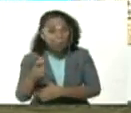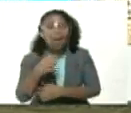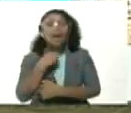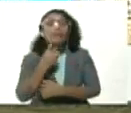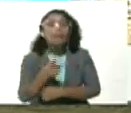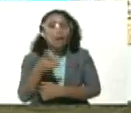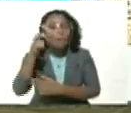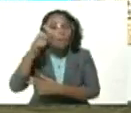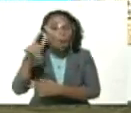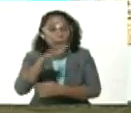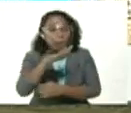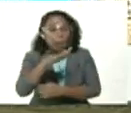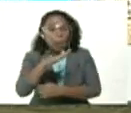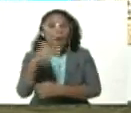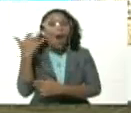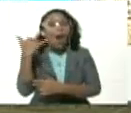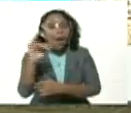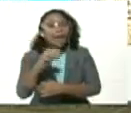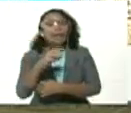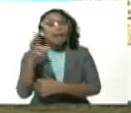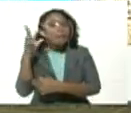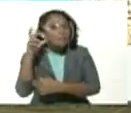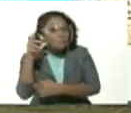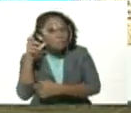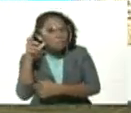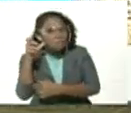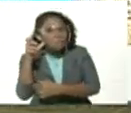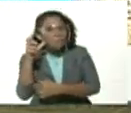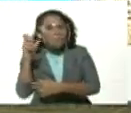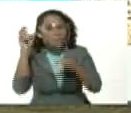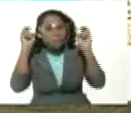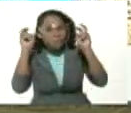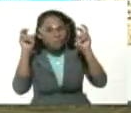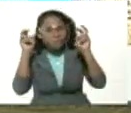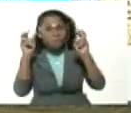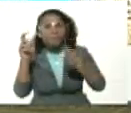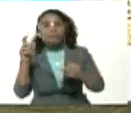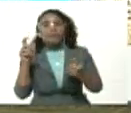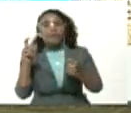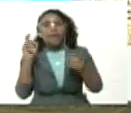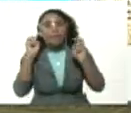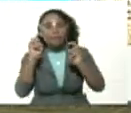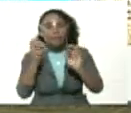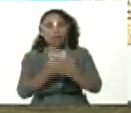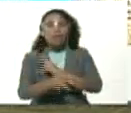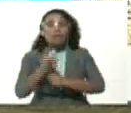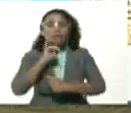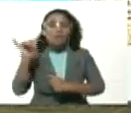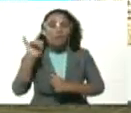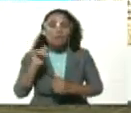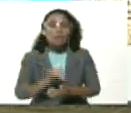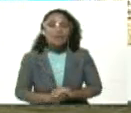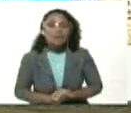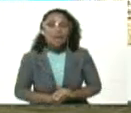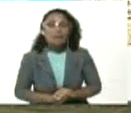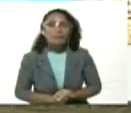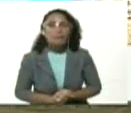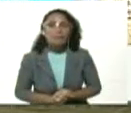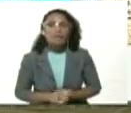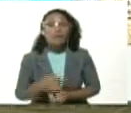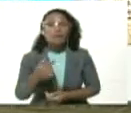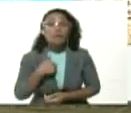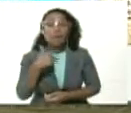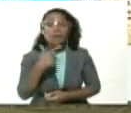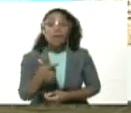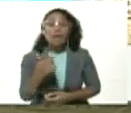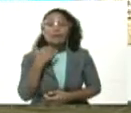del pueblo. Hay que escuchar los cuestionamientos, las críticas, las denuncias. Yo diría